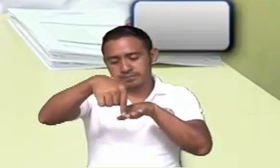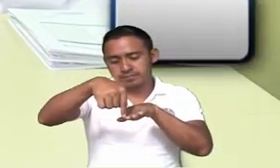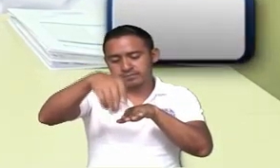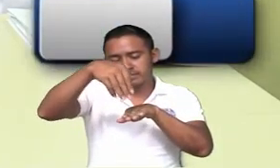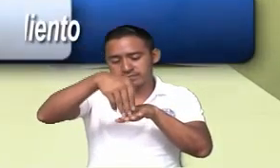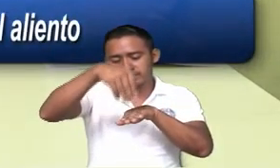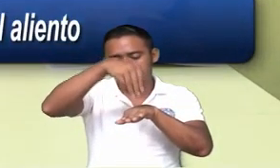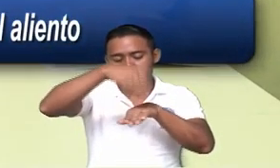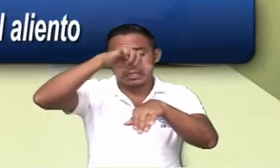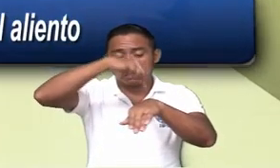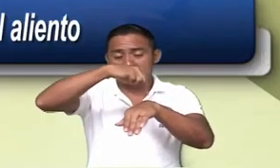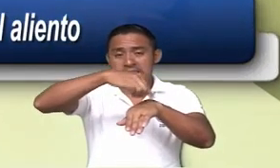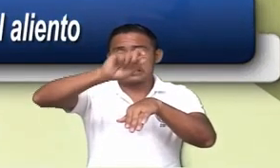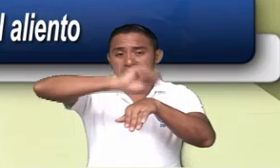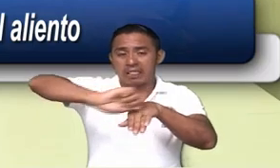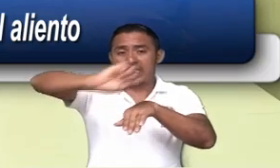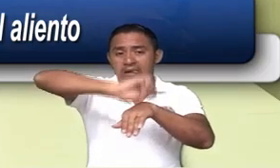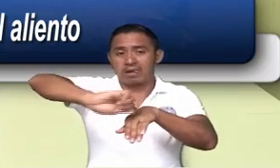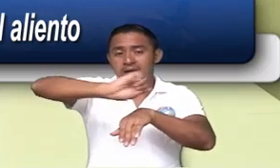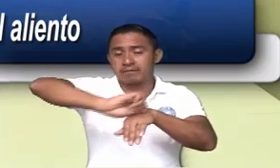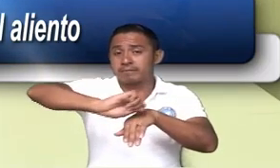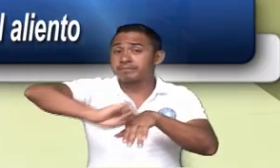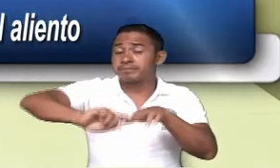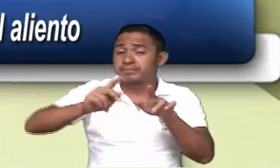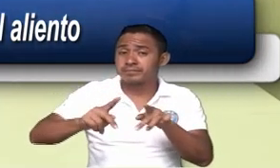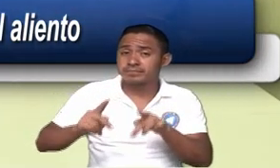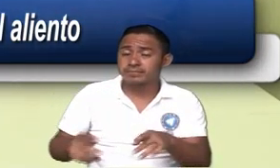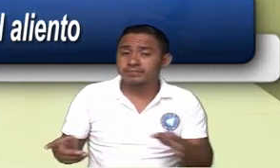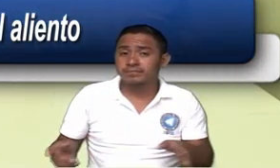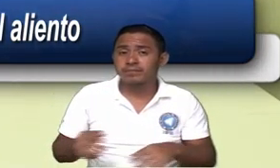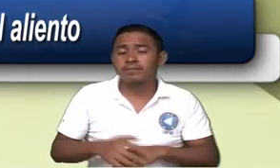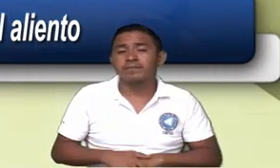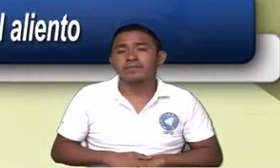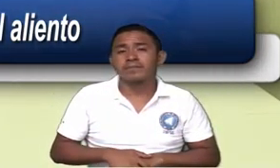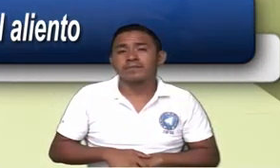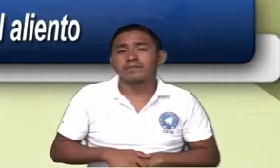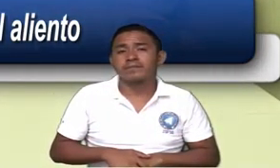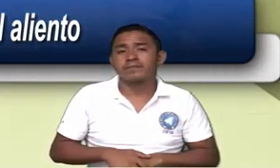tenemos que lavar bien. Ahora, muchos se lo lavan